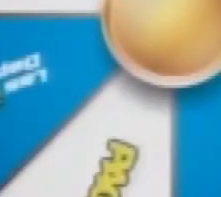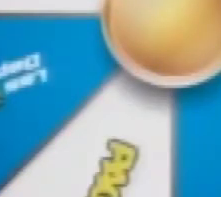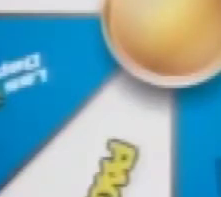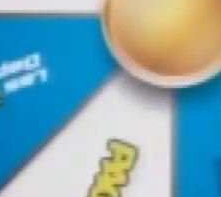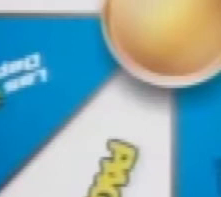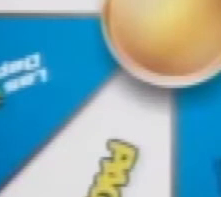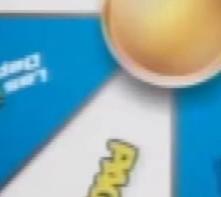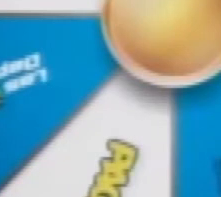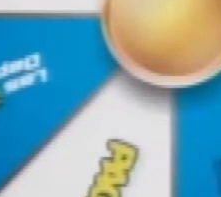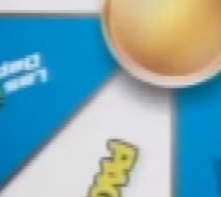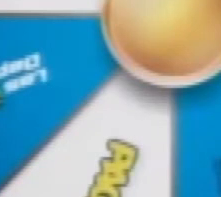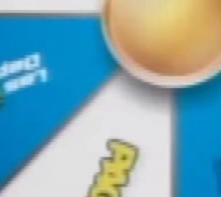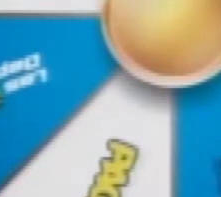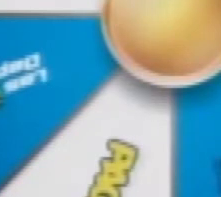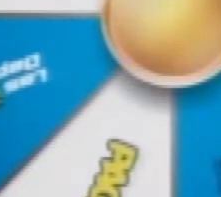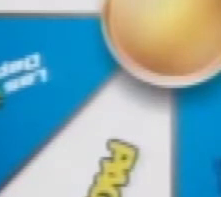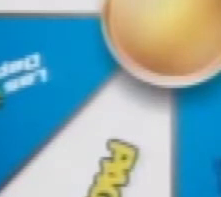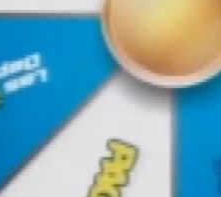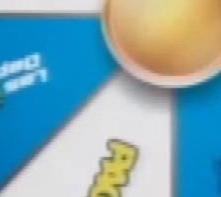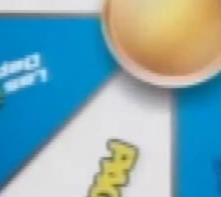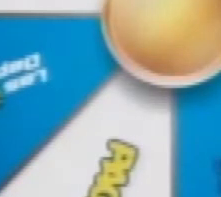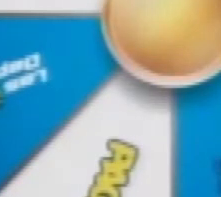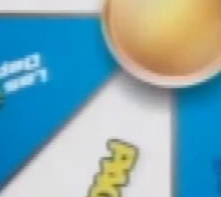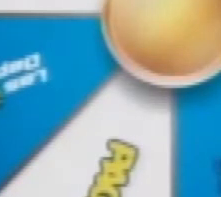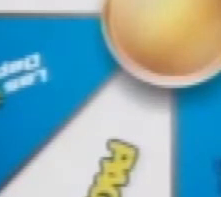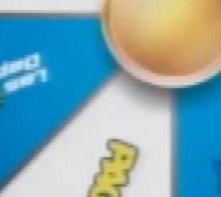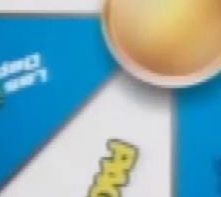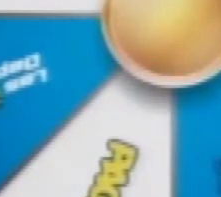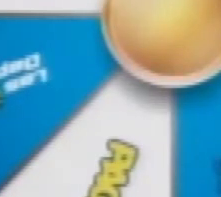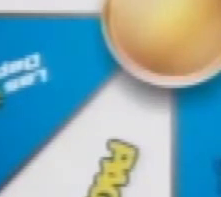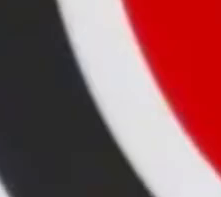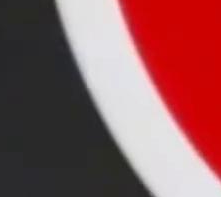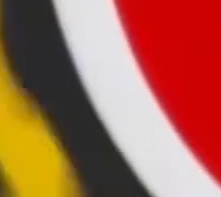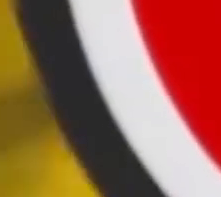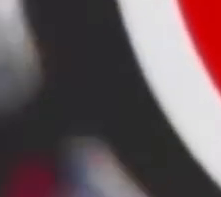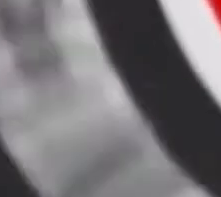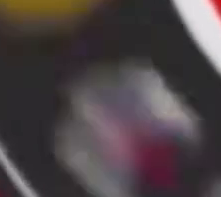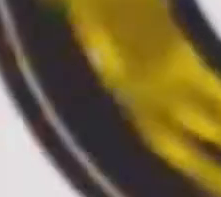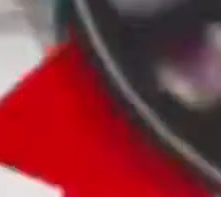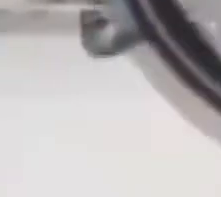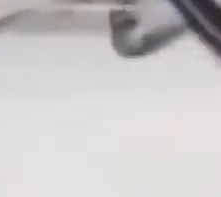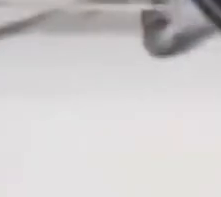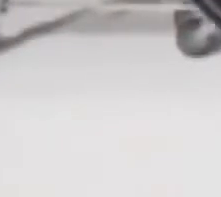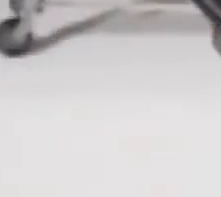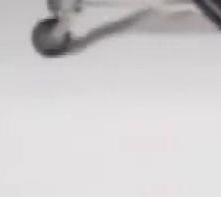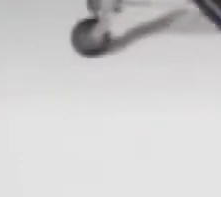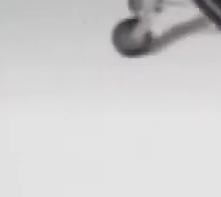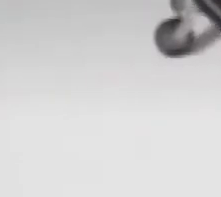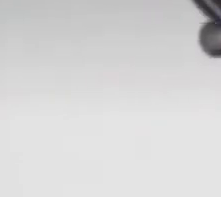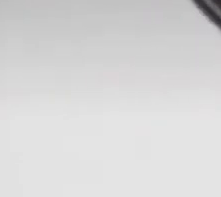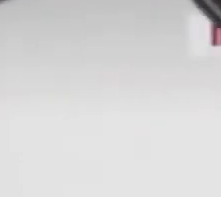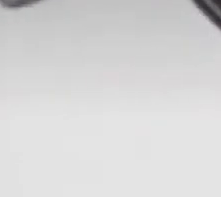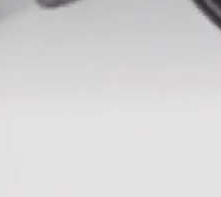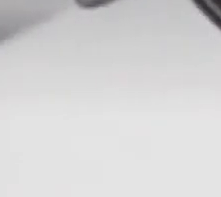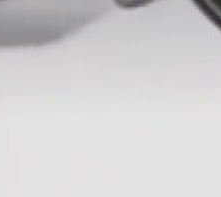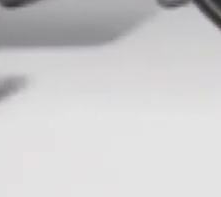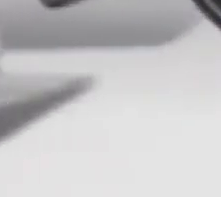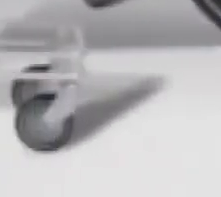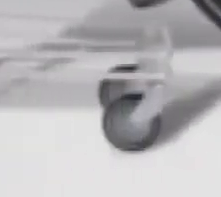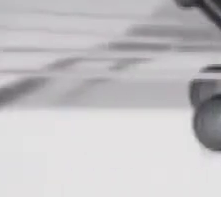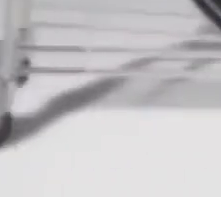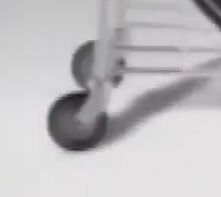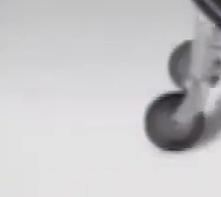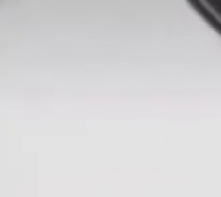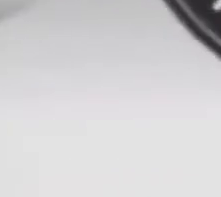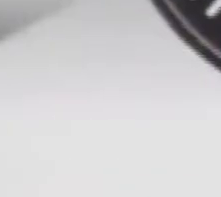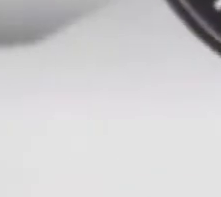productos y servicios en los puntos Supergiros y con vendedores autorizados. En Olímpica te damos la garantía del precio más bajo en cientos y